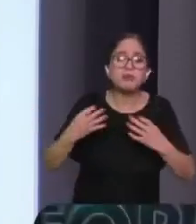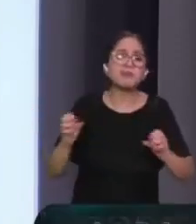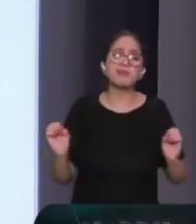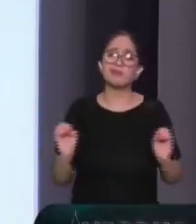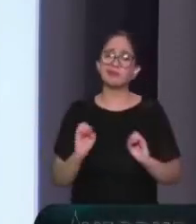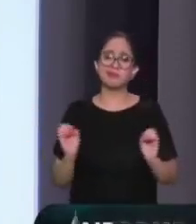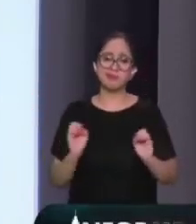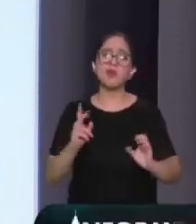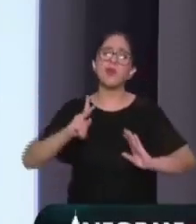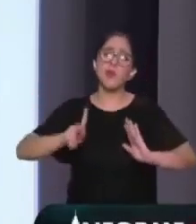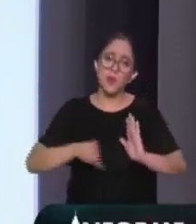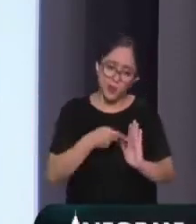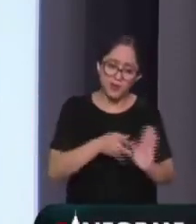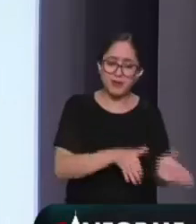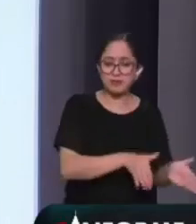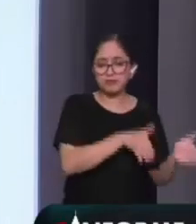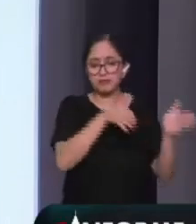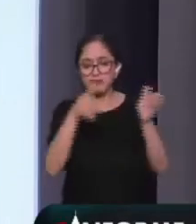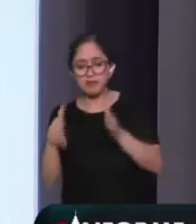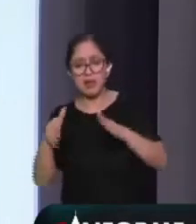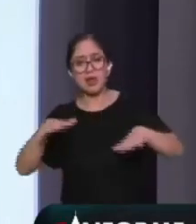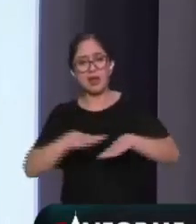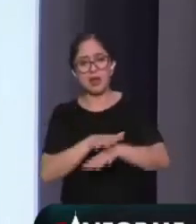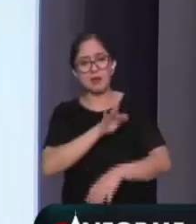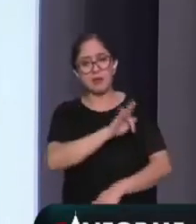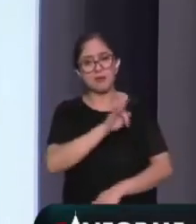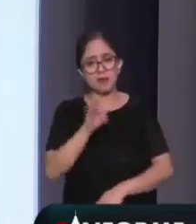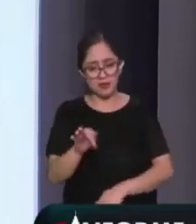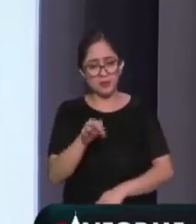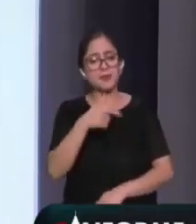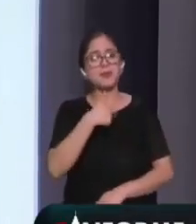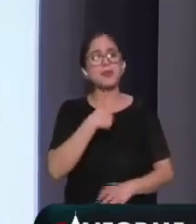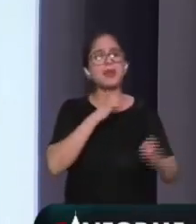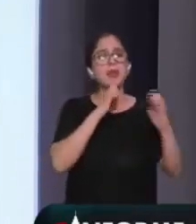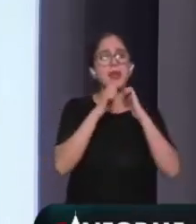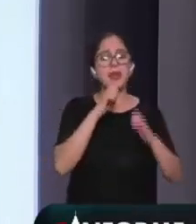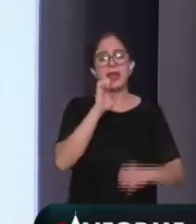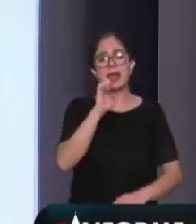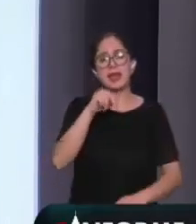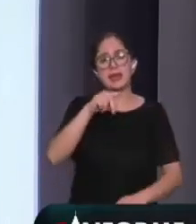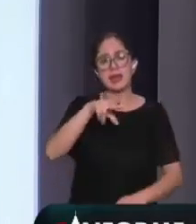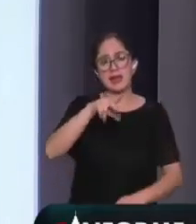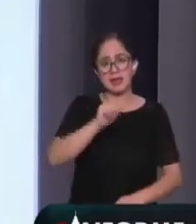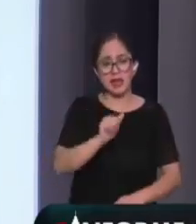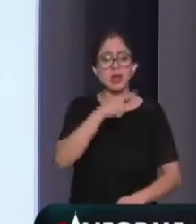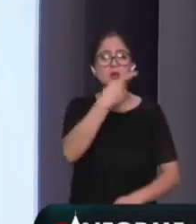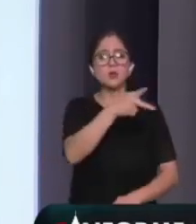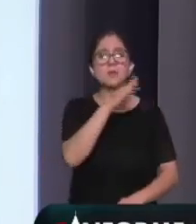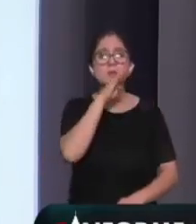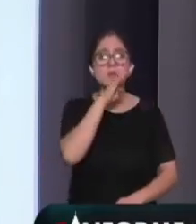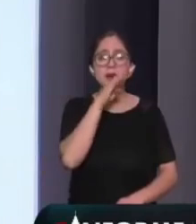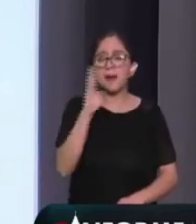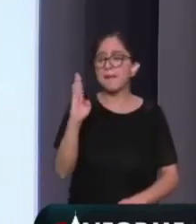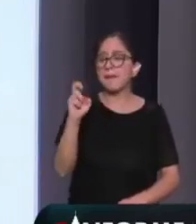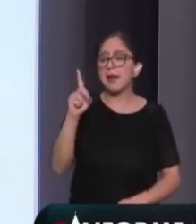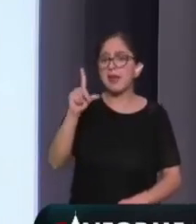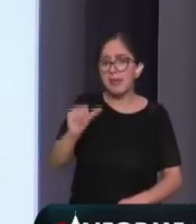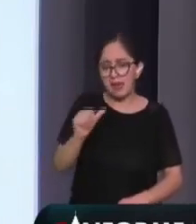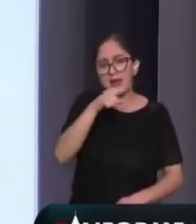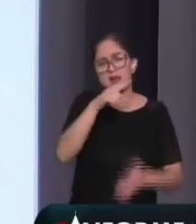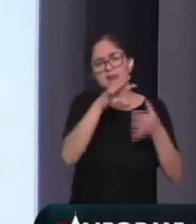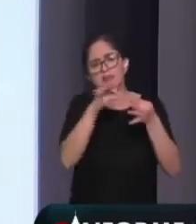y fue nuevamente pospuesta. Y hablamos con la señora Enriqueta Cruz Gómez, madre de Brenda, quien nos explicó las razones